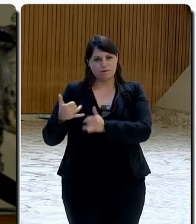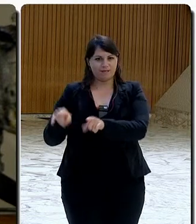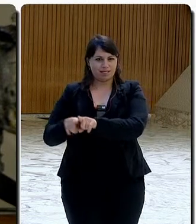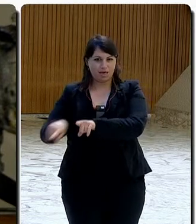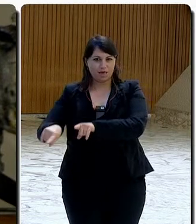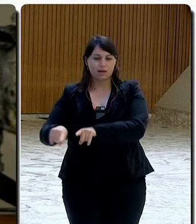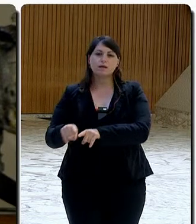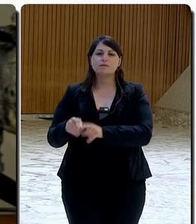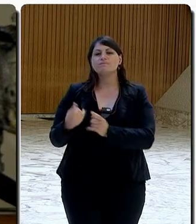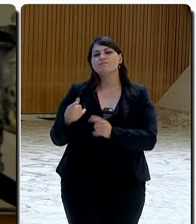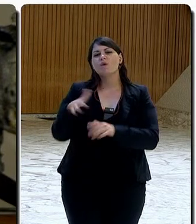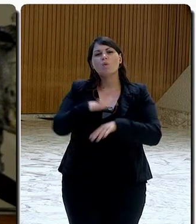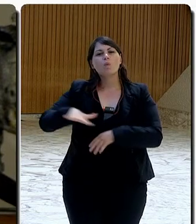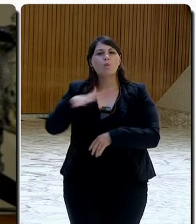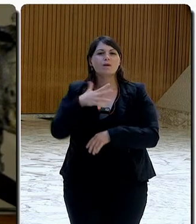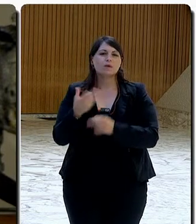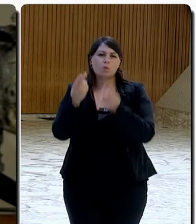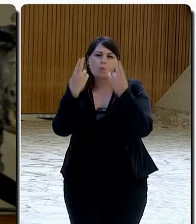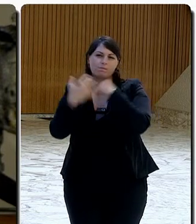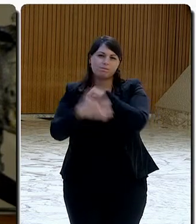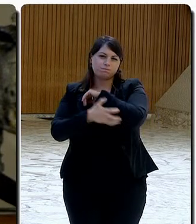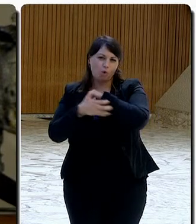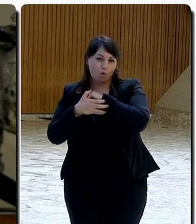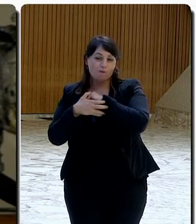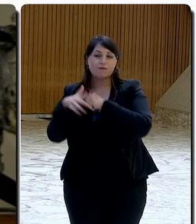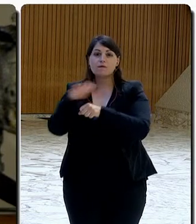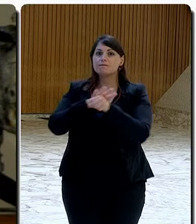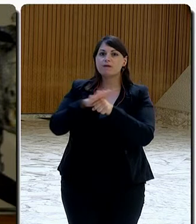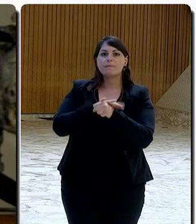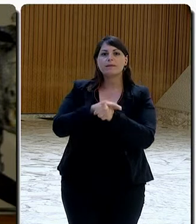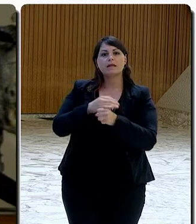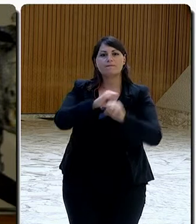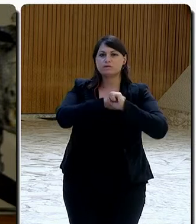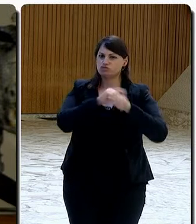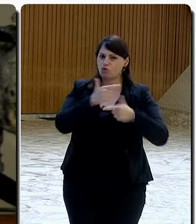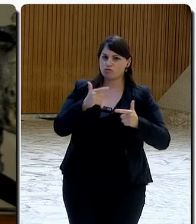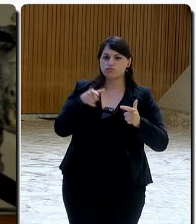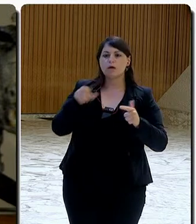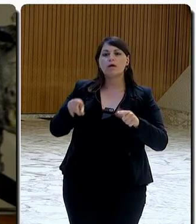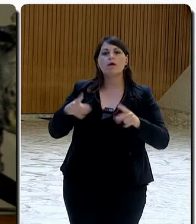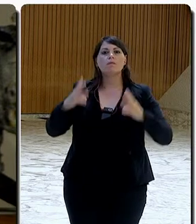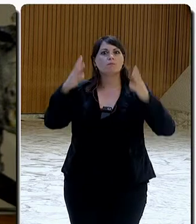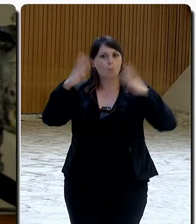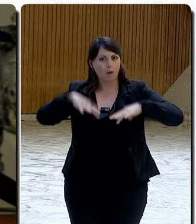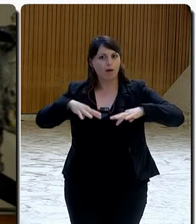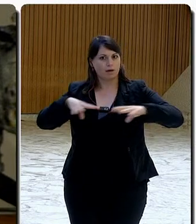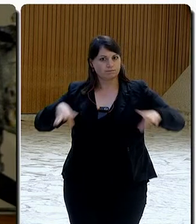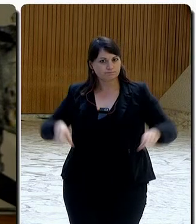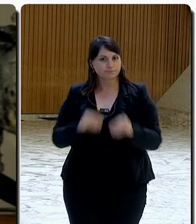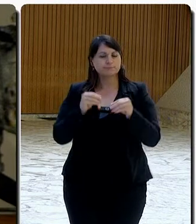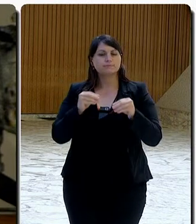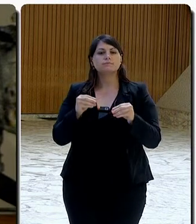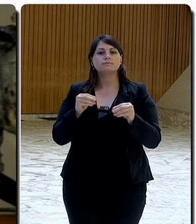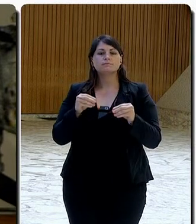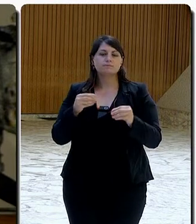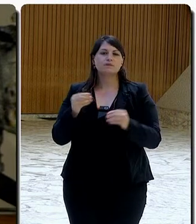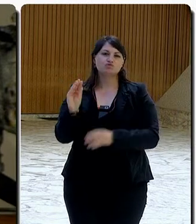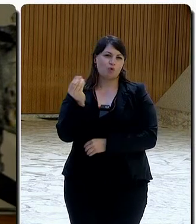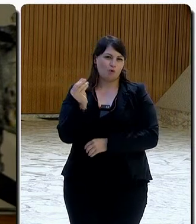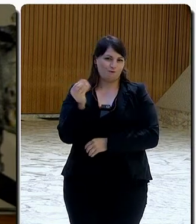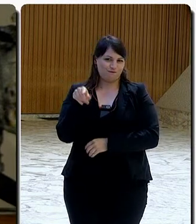atea. Cuando estalló la guerra, nuestro hombre era un adolescente, como la mayoría de los